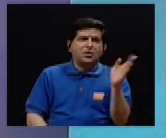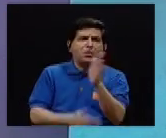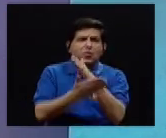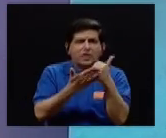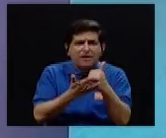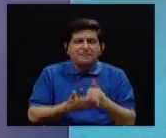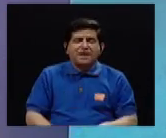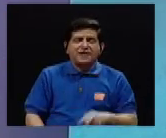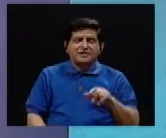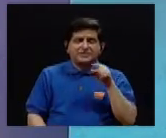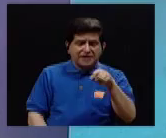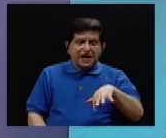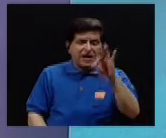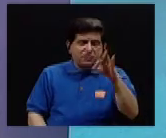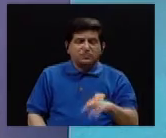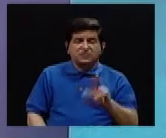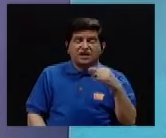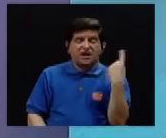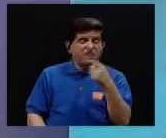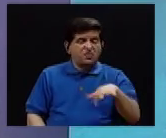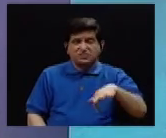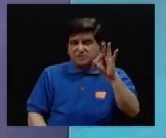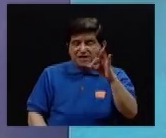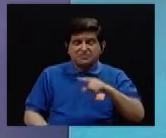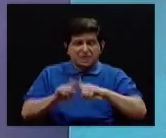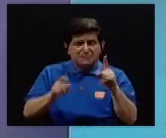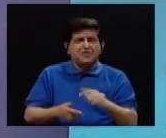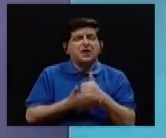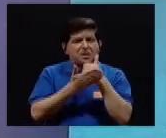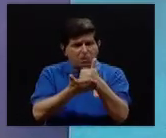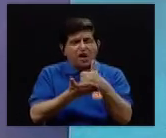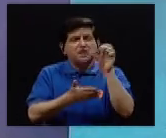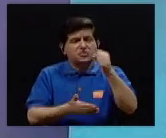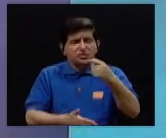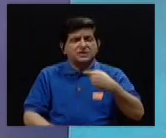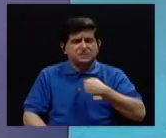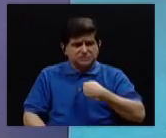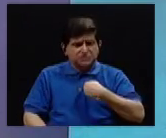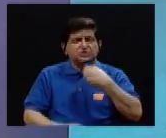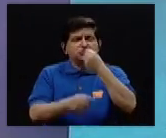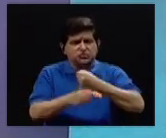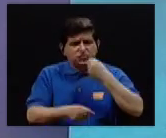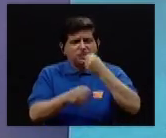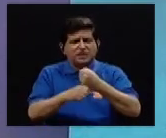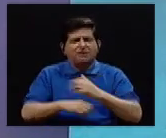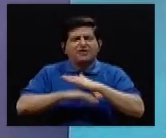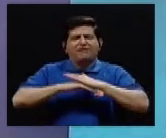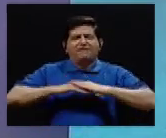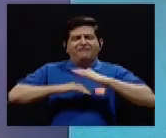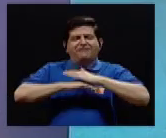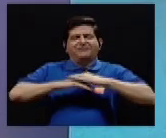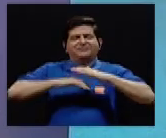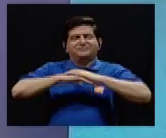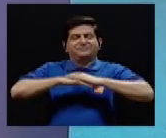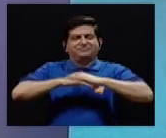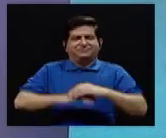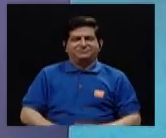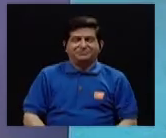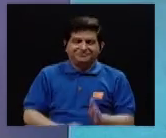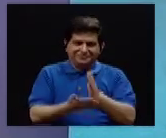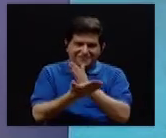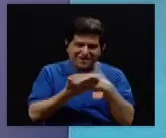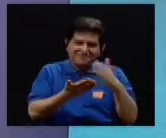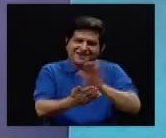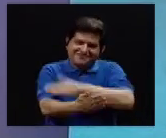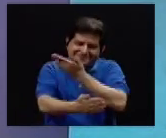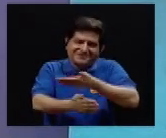que aporte, ¿verdad? A eso, ¿verdad? A ese aspecto con el que yo trabajo tan a gusto, ¿verdad? Con